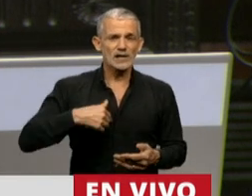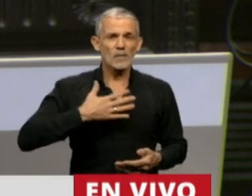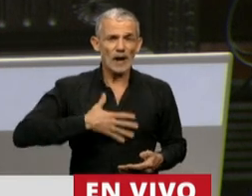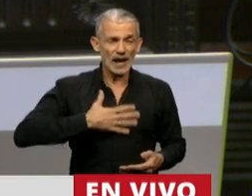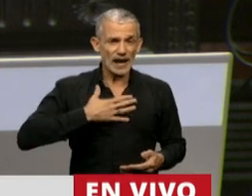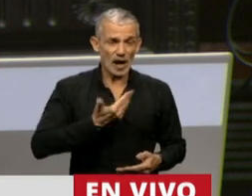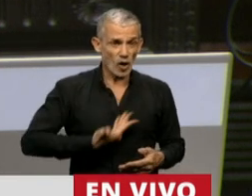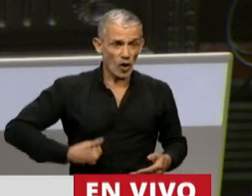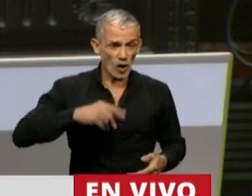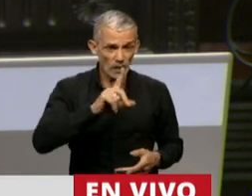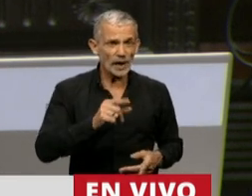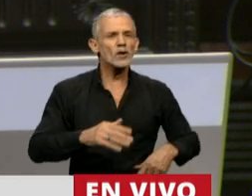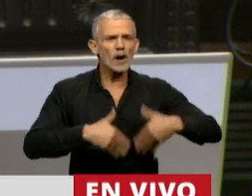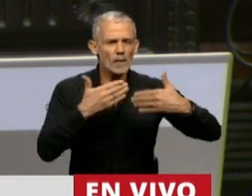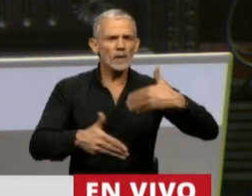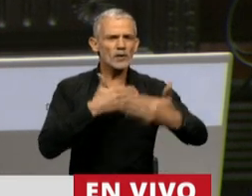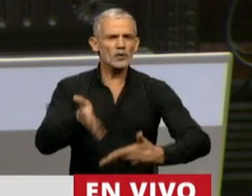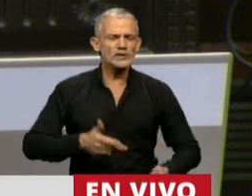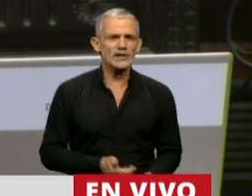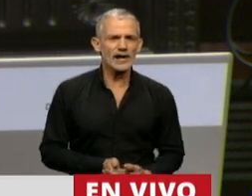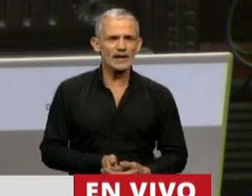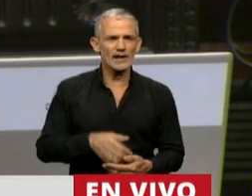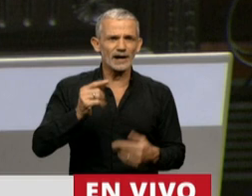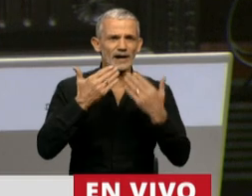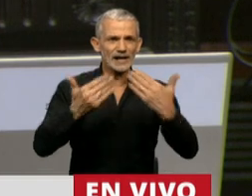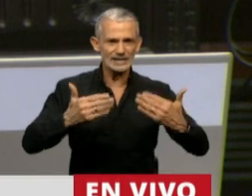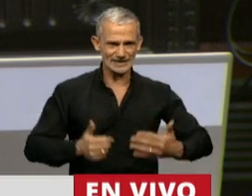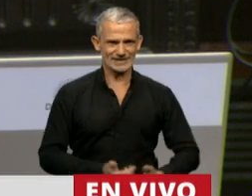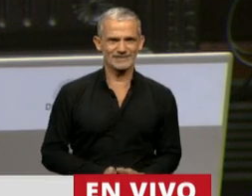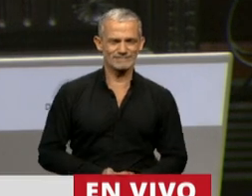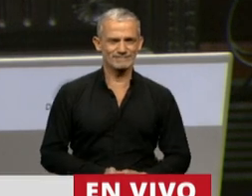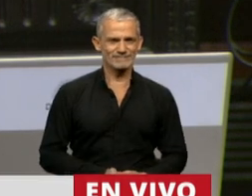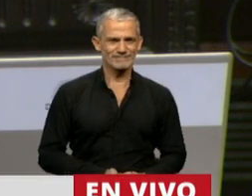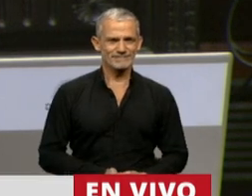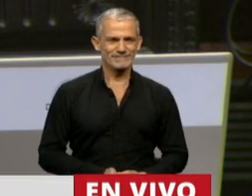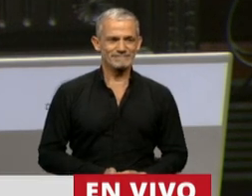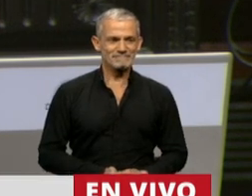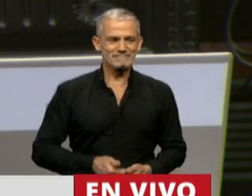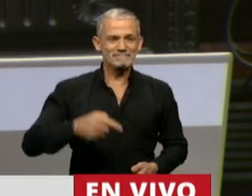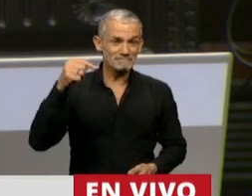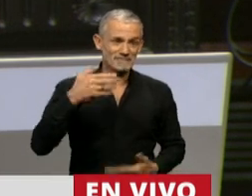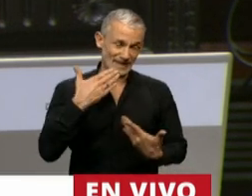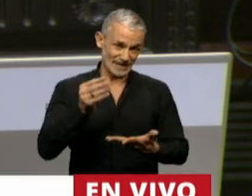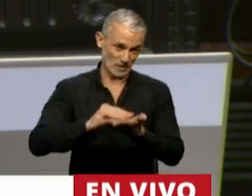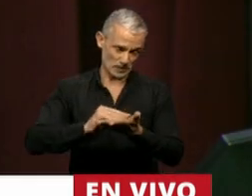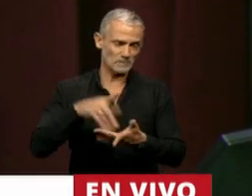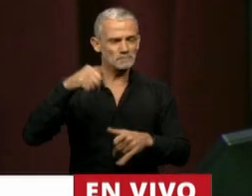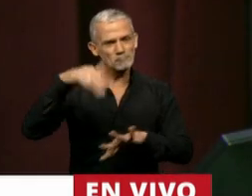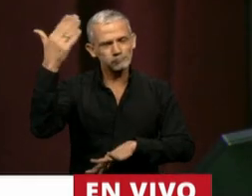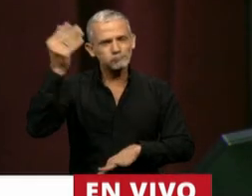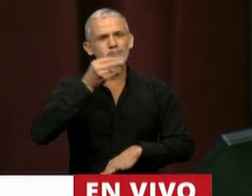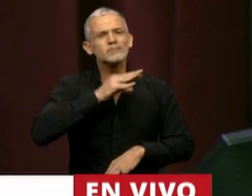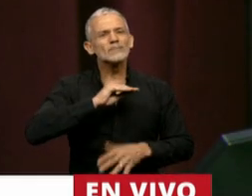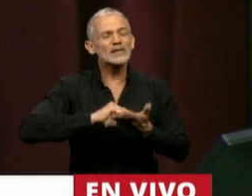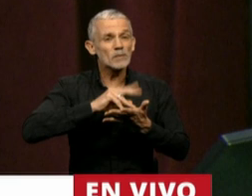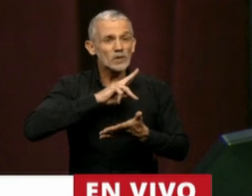alegra que nuestro gobierno siga avanzando en este camino gracias señor presidente Gracias diputado tiene la palabra la